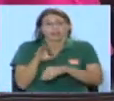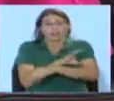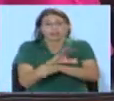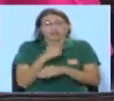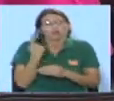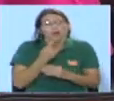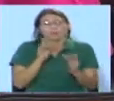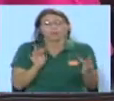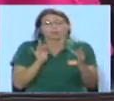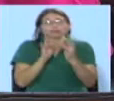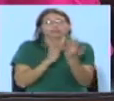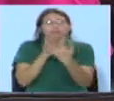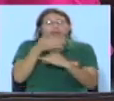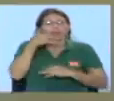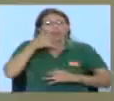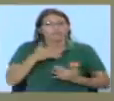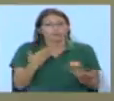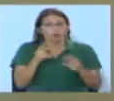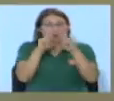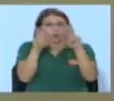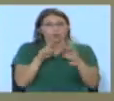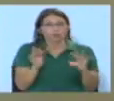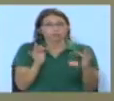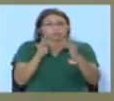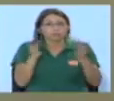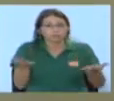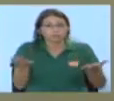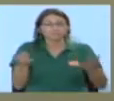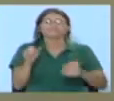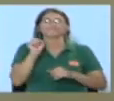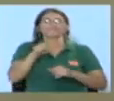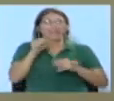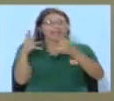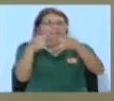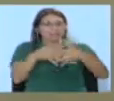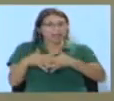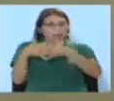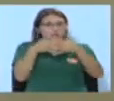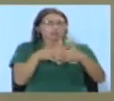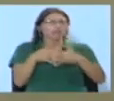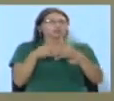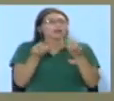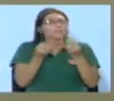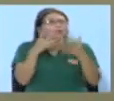hay muchos estudios justamente de universidades en Estados Unidos, como MIT